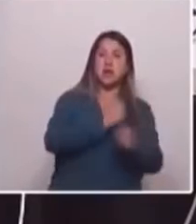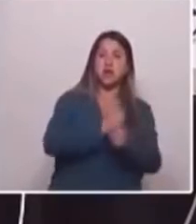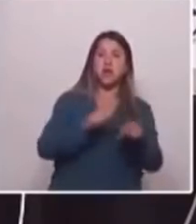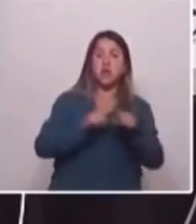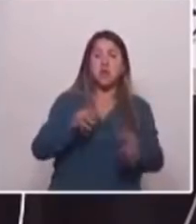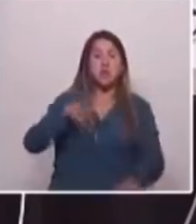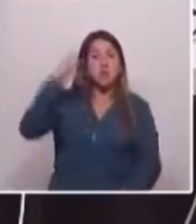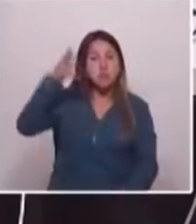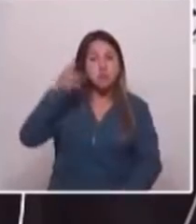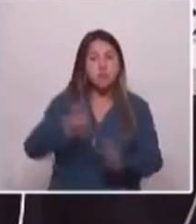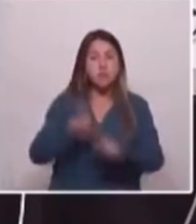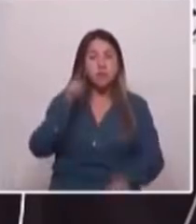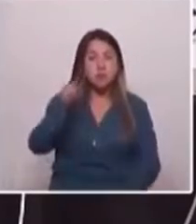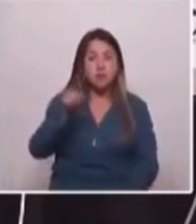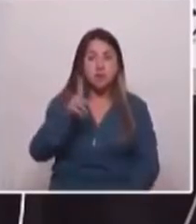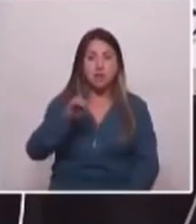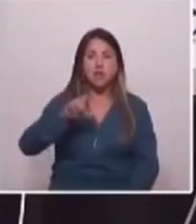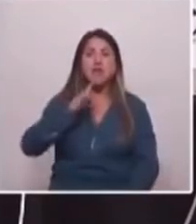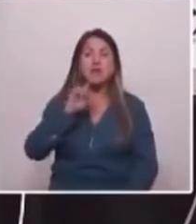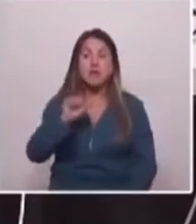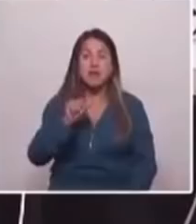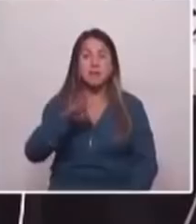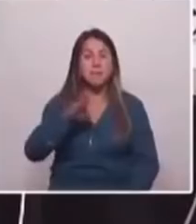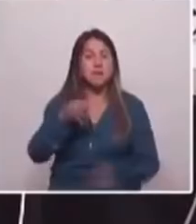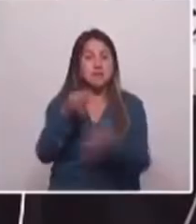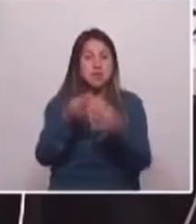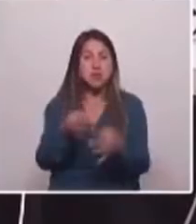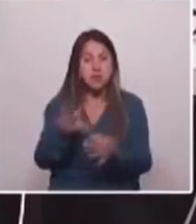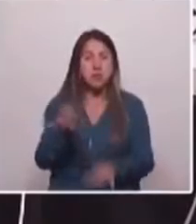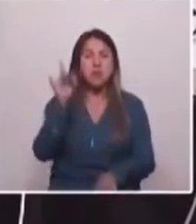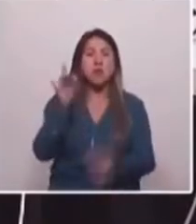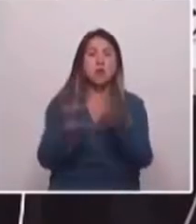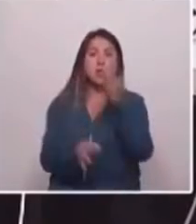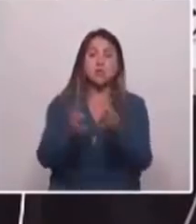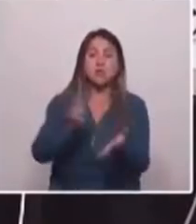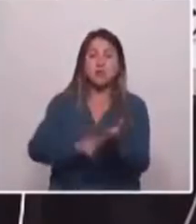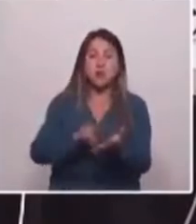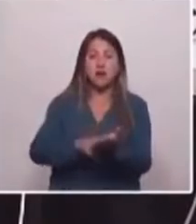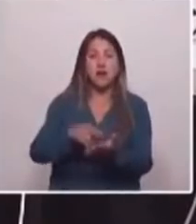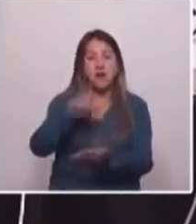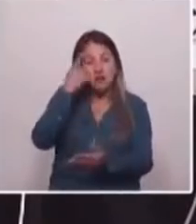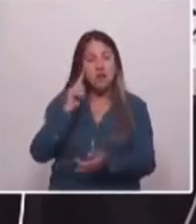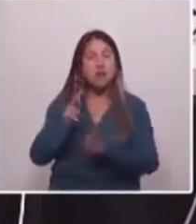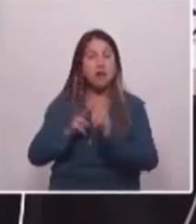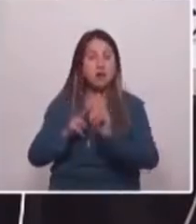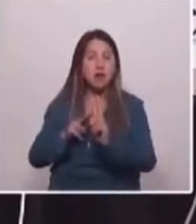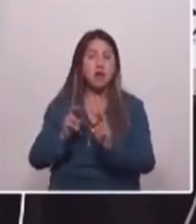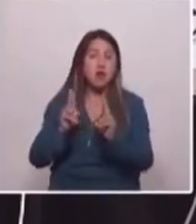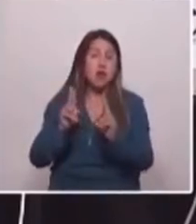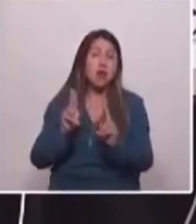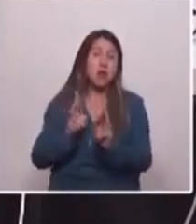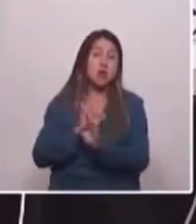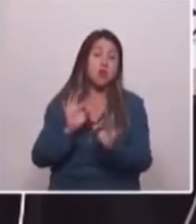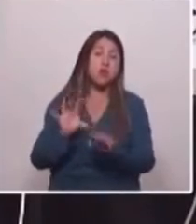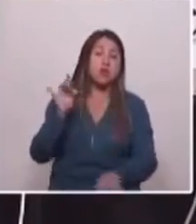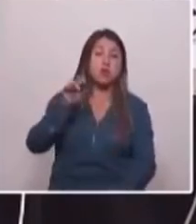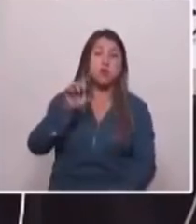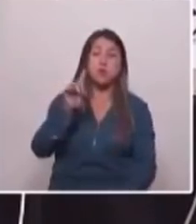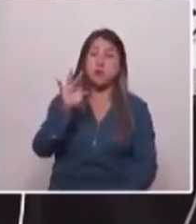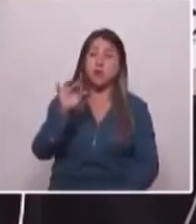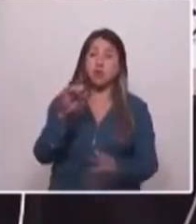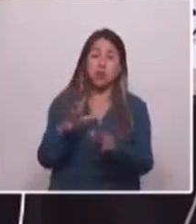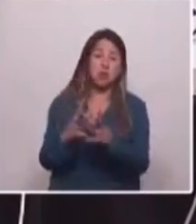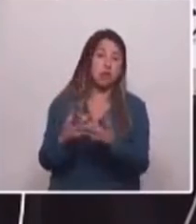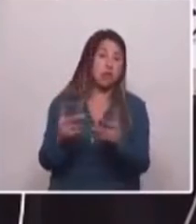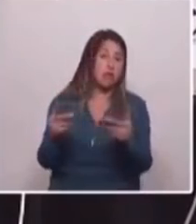particular tienen que ser votadas por el quórum de 2/3, es decir, 103 votos en el hemiciclo. Van a insistir desde Vamos por Chile, de